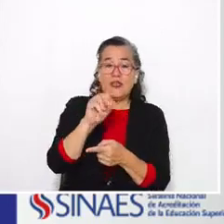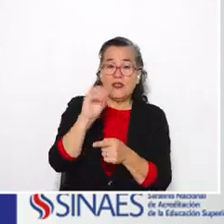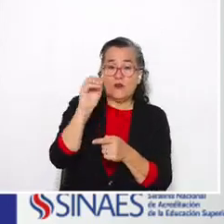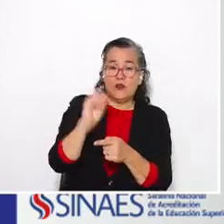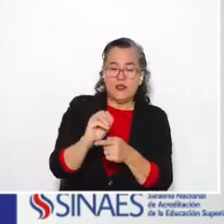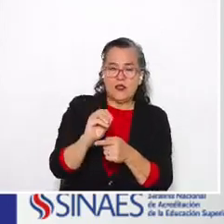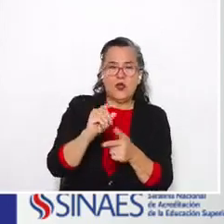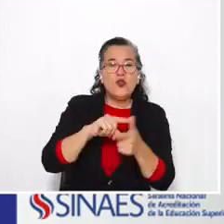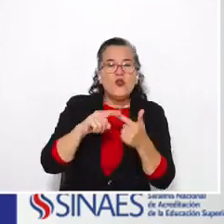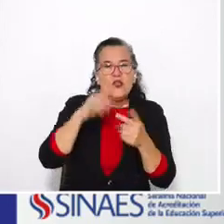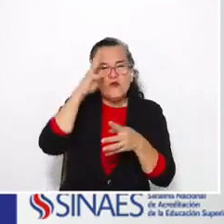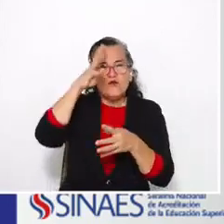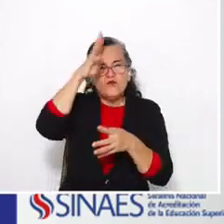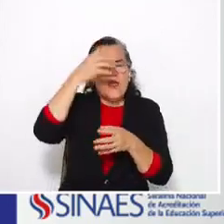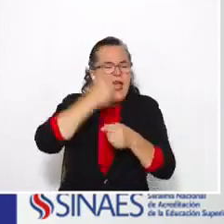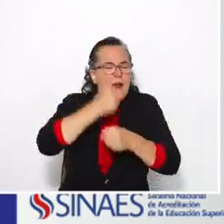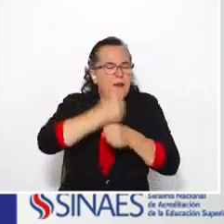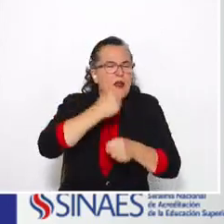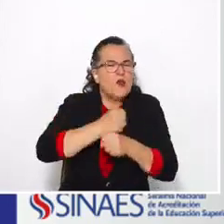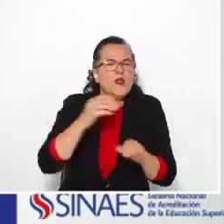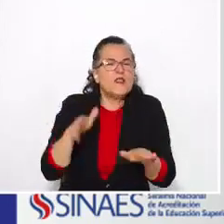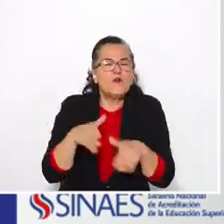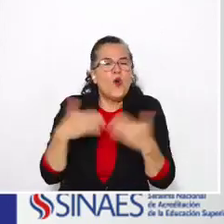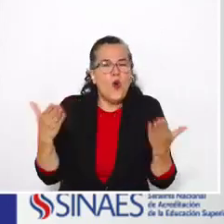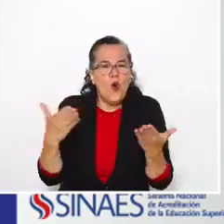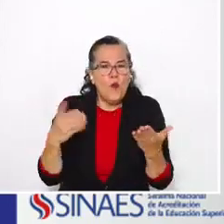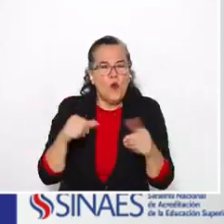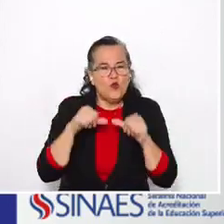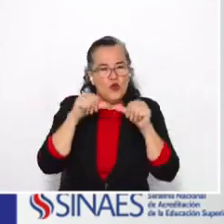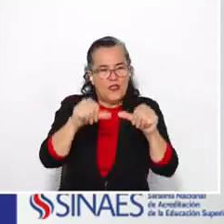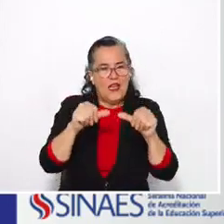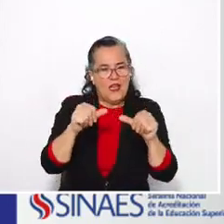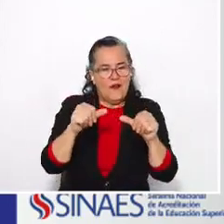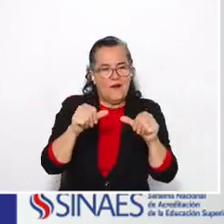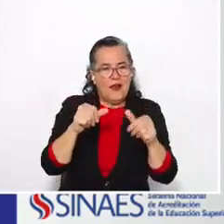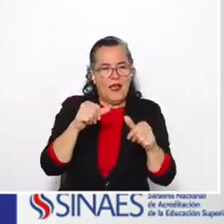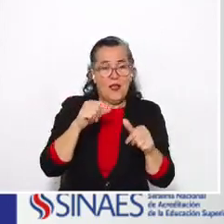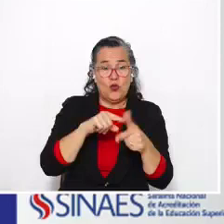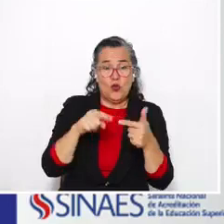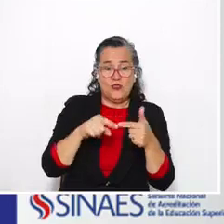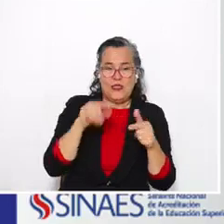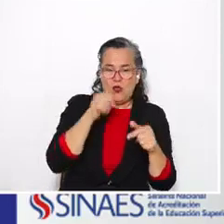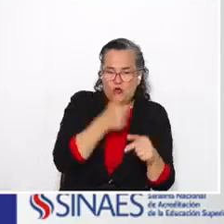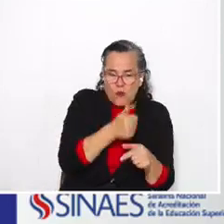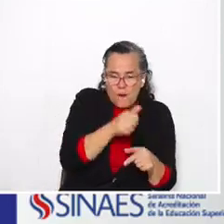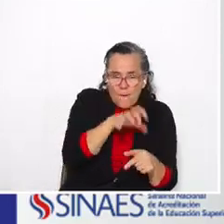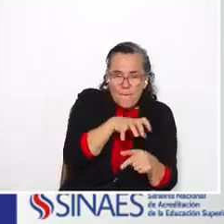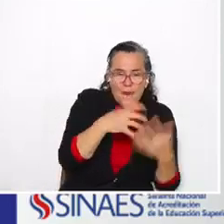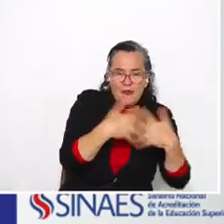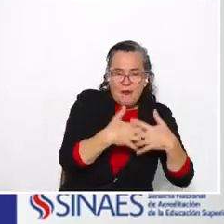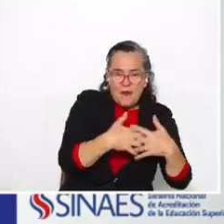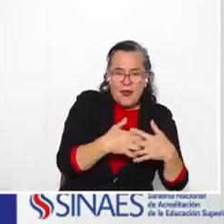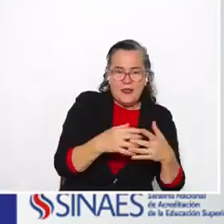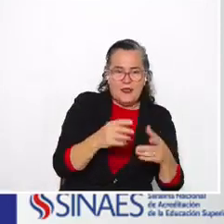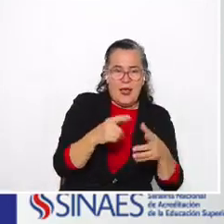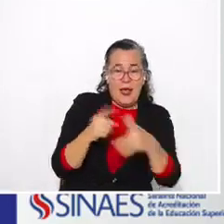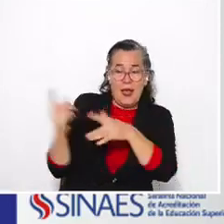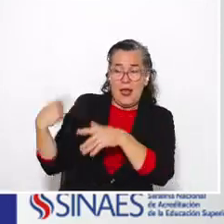ese fondo de préstamos ha ido creciendo. ¿Y esto qué ha hecho? Que los estudiantes se sientan como con la capacidad